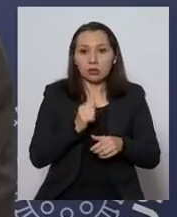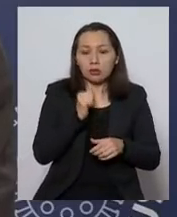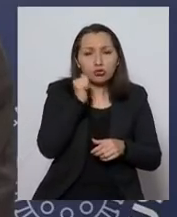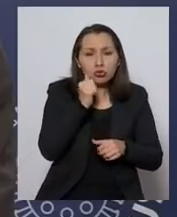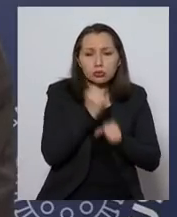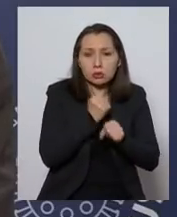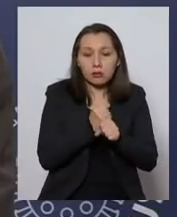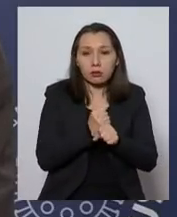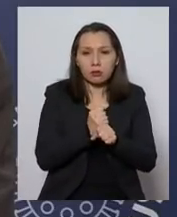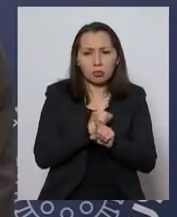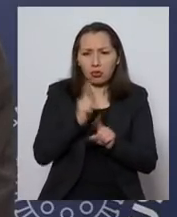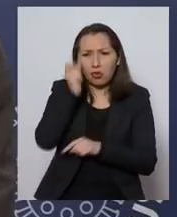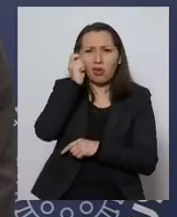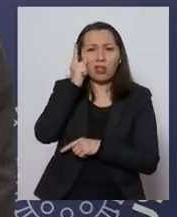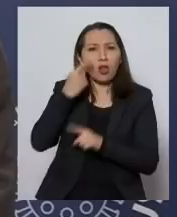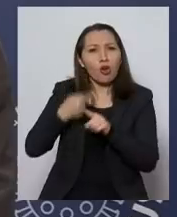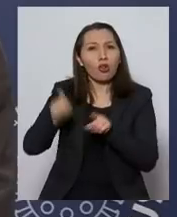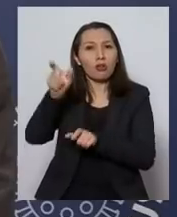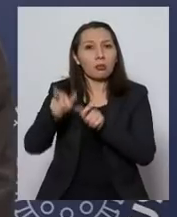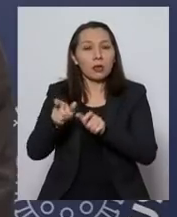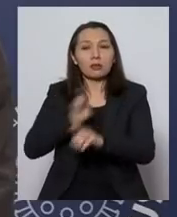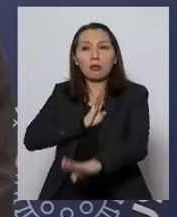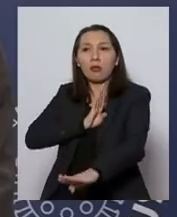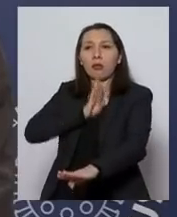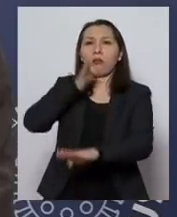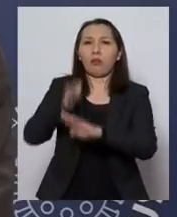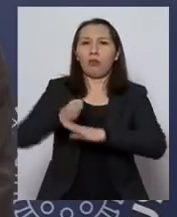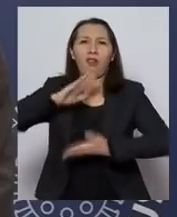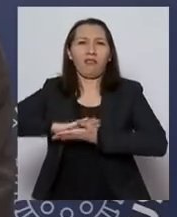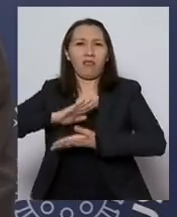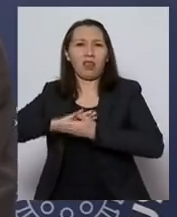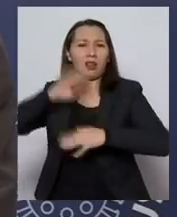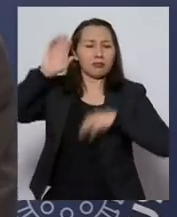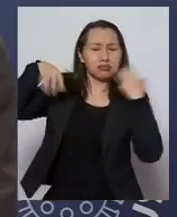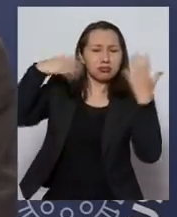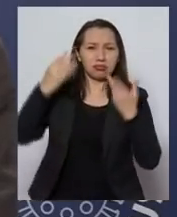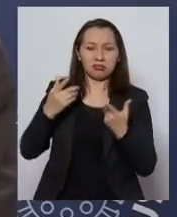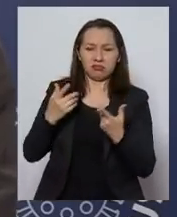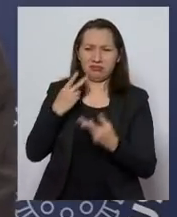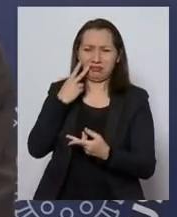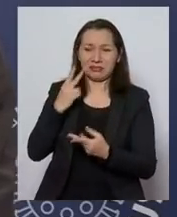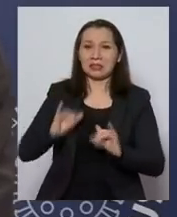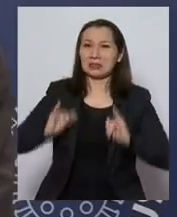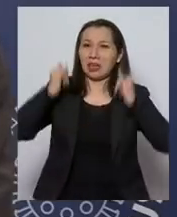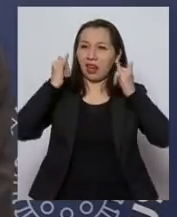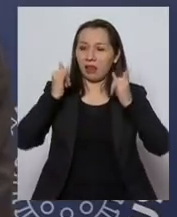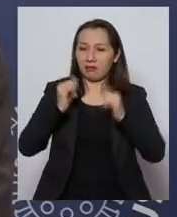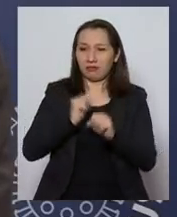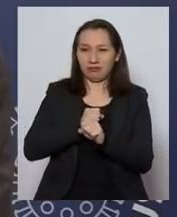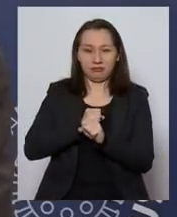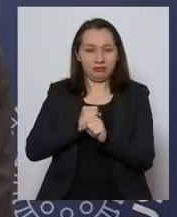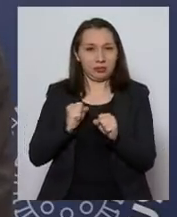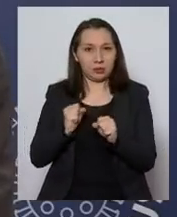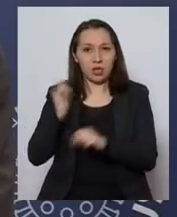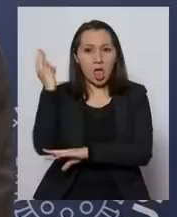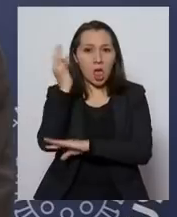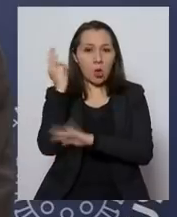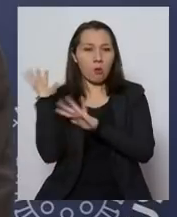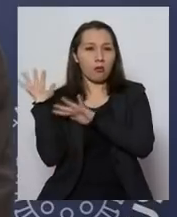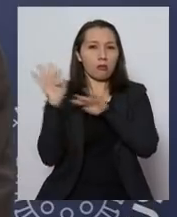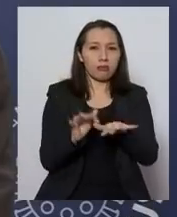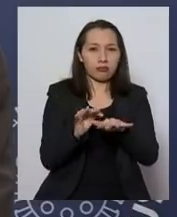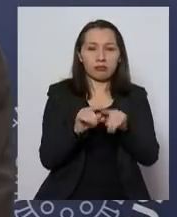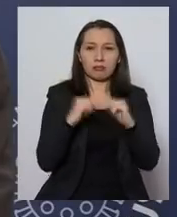pero no se comprende que se vaya a una fiesta, que se vaya, ¿no es cierto?, a una celebración, que haya una reunión